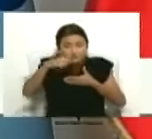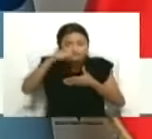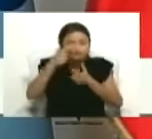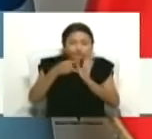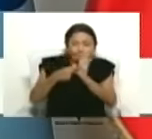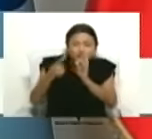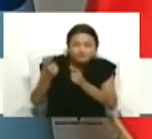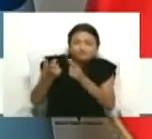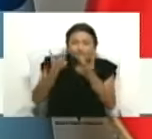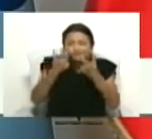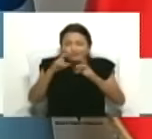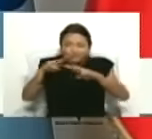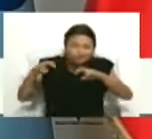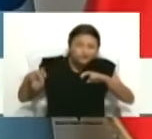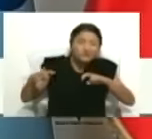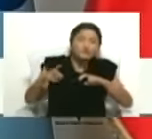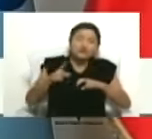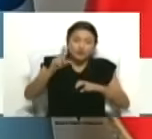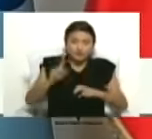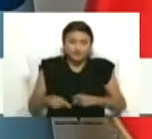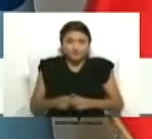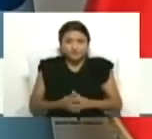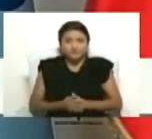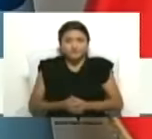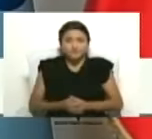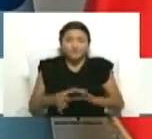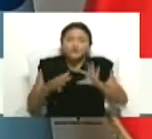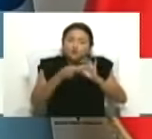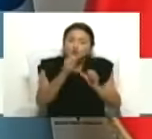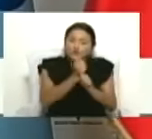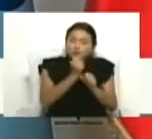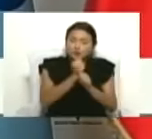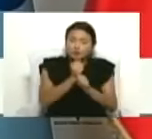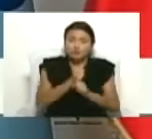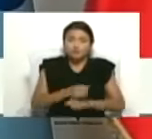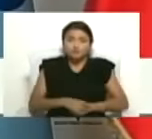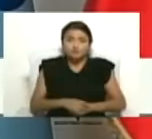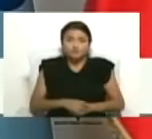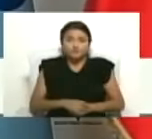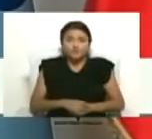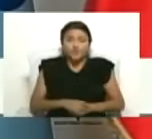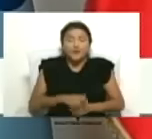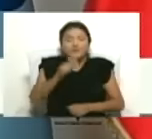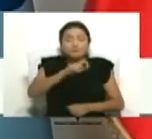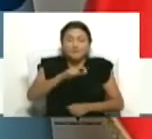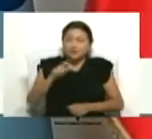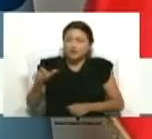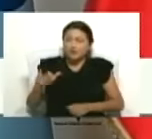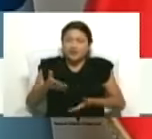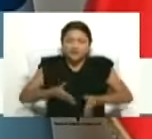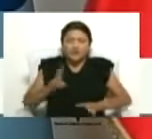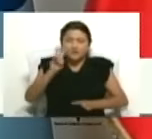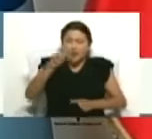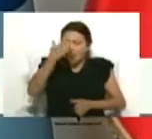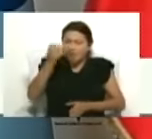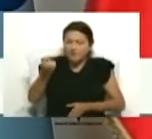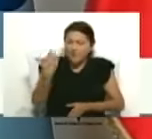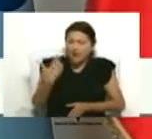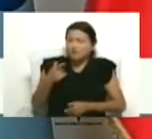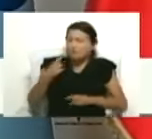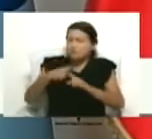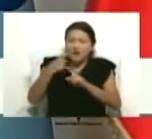impune esta acción tan terrible donde venezolanos que olvidaron su nacionalidad